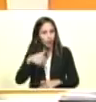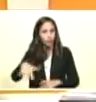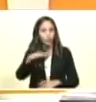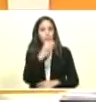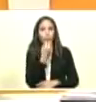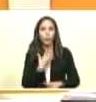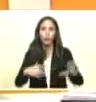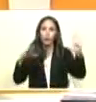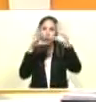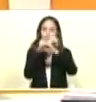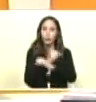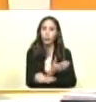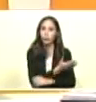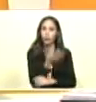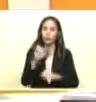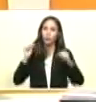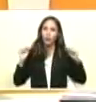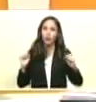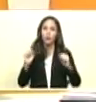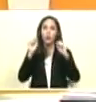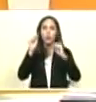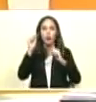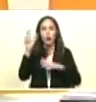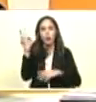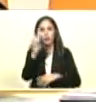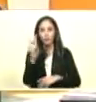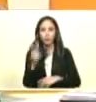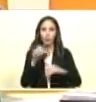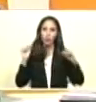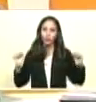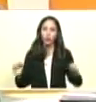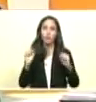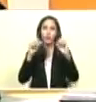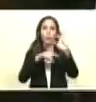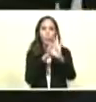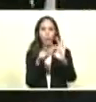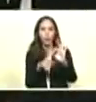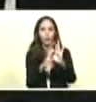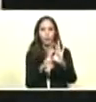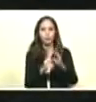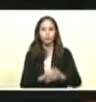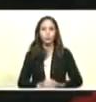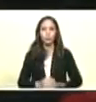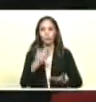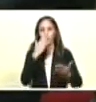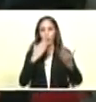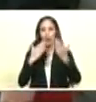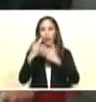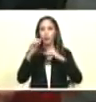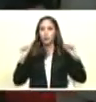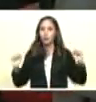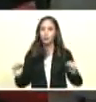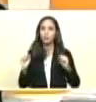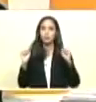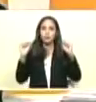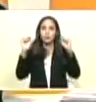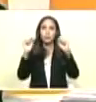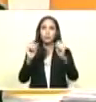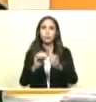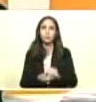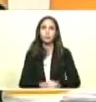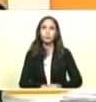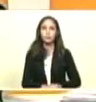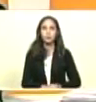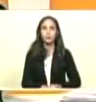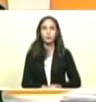noches, Venezuela. ¡Que viva Venezuela! ¡Viva! ¡Que viva el Petro! ¡Viva! ¡Hasta la victoria siempre! ¡Siempre